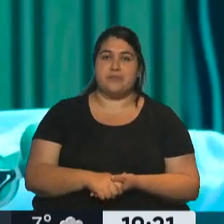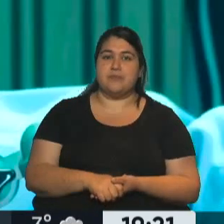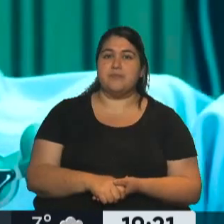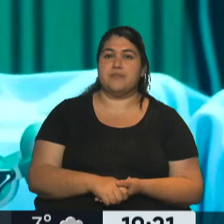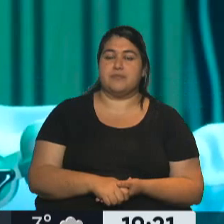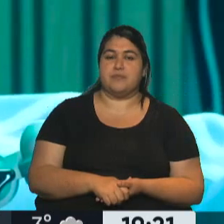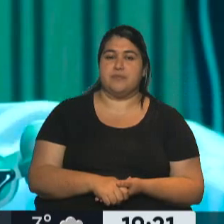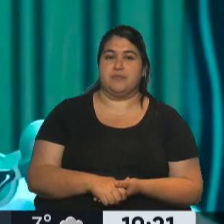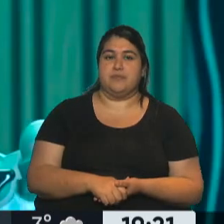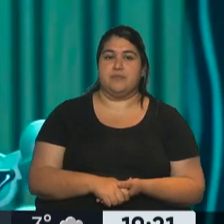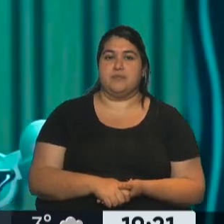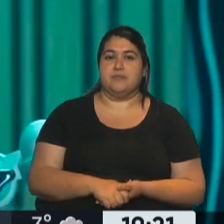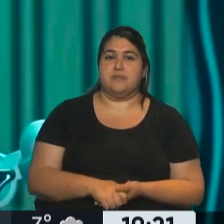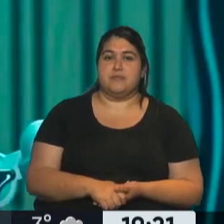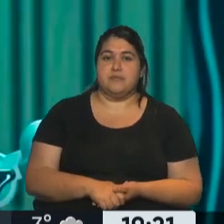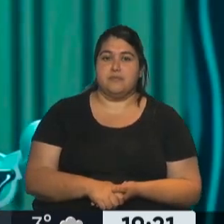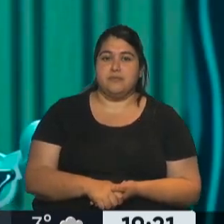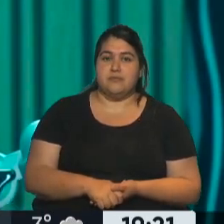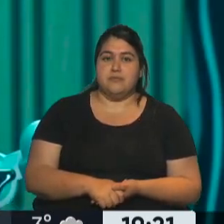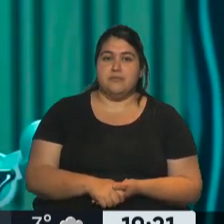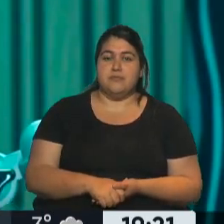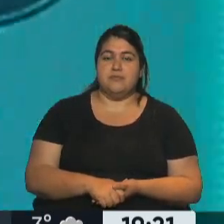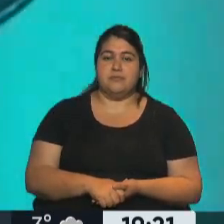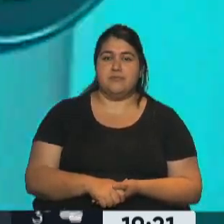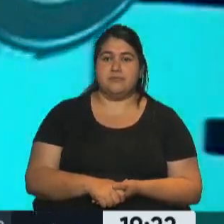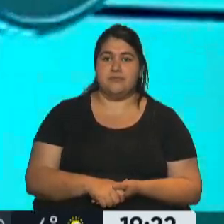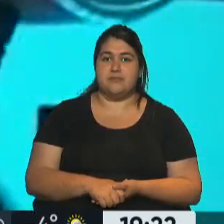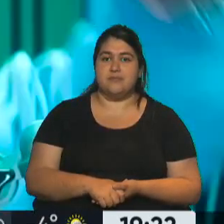sombrilla, todos los gatos vienen capilla.